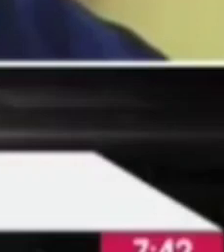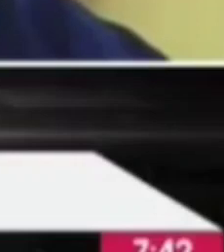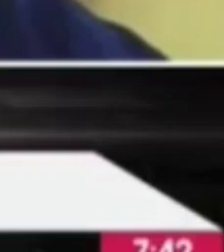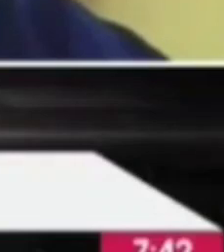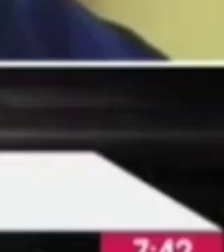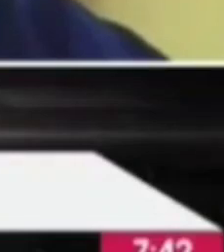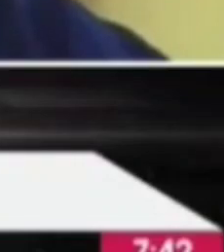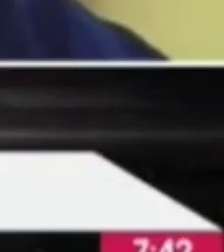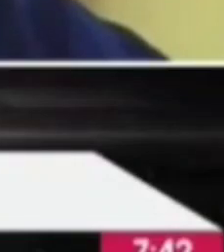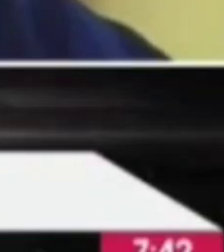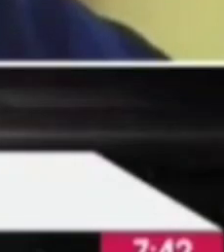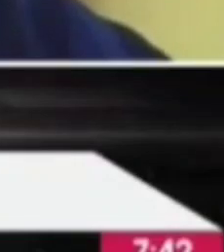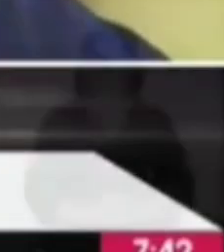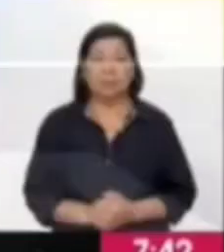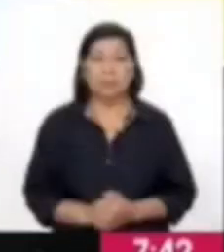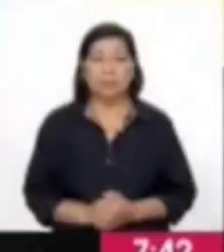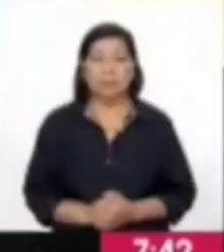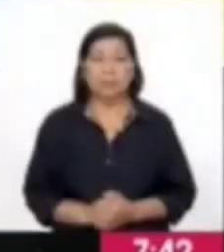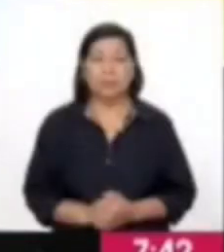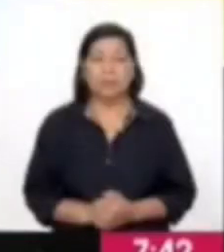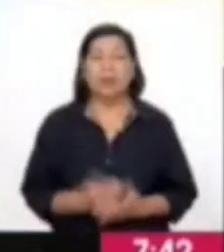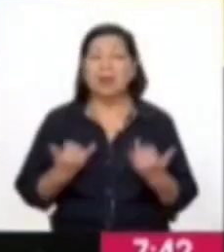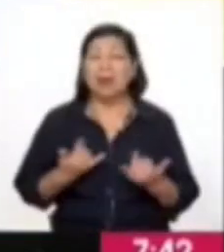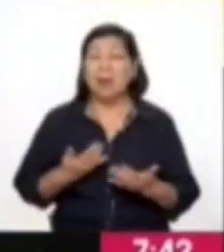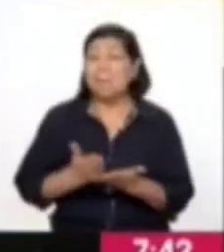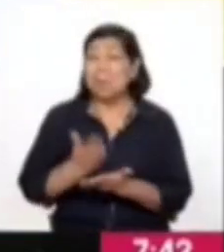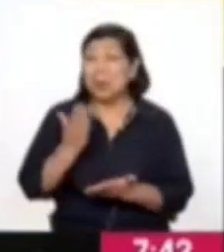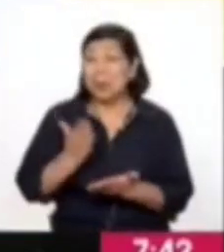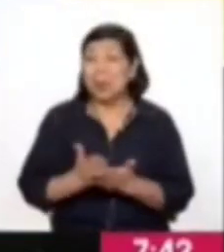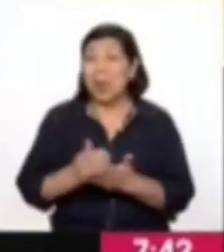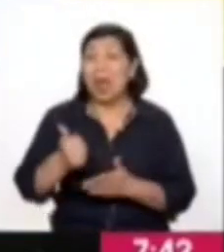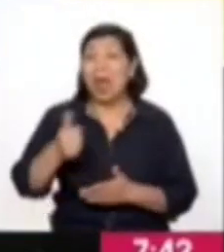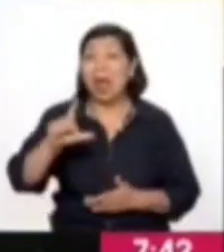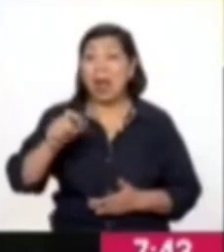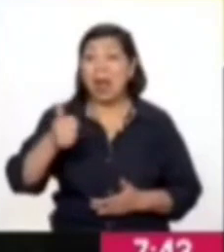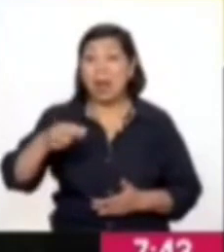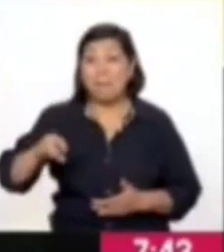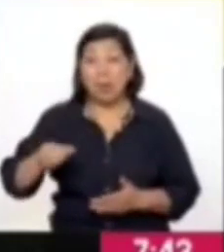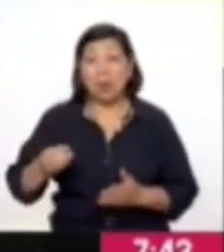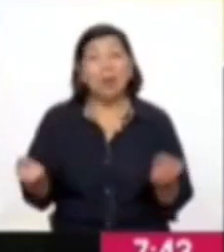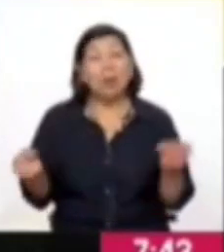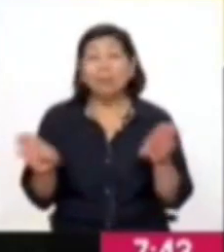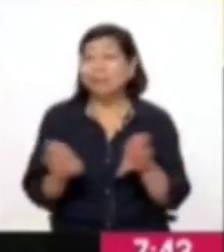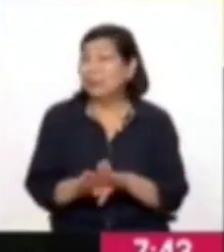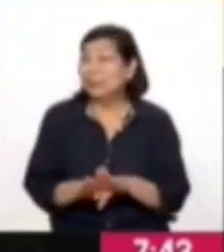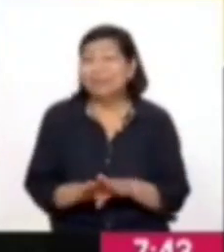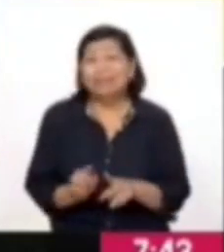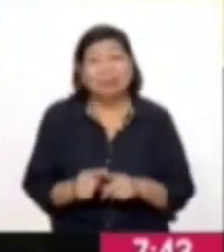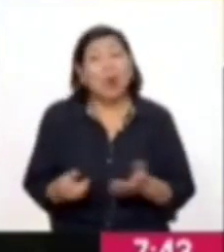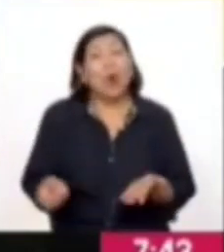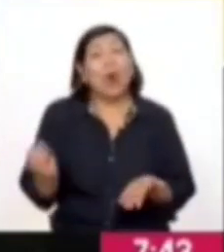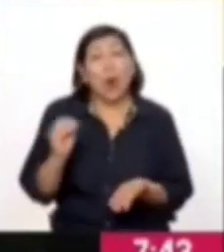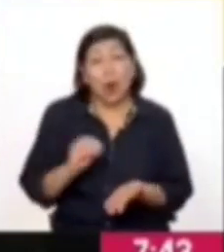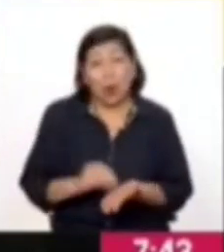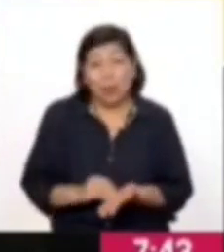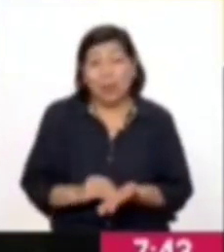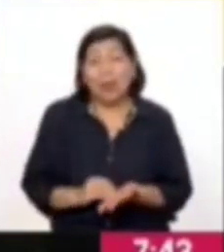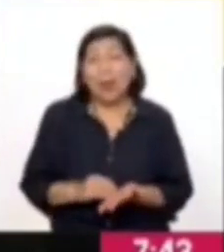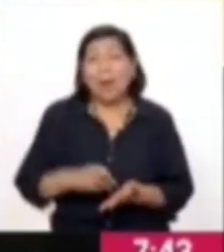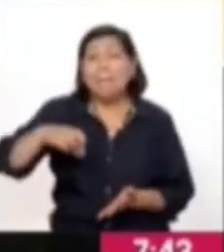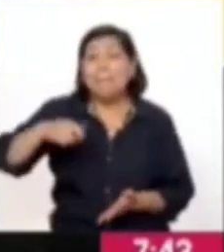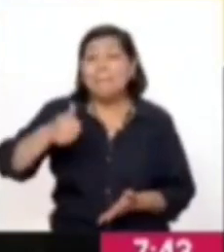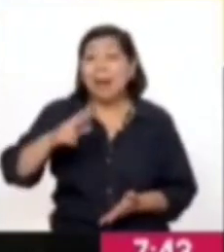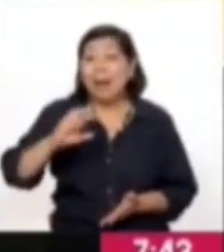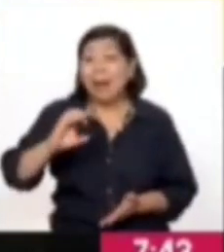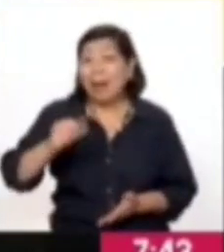con el punto este estratégico que le llaman el Álamo cerrado. Nuevamente han tomado